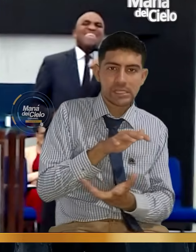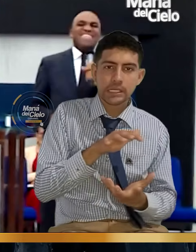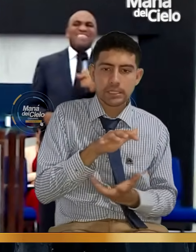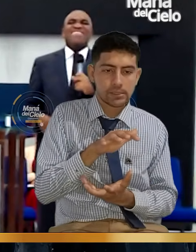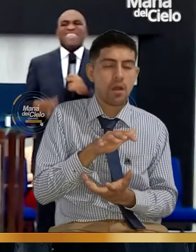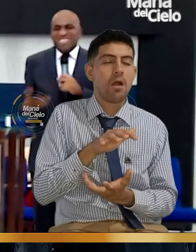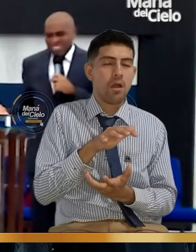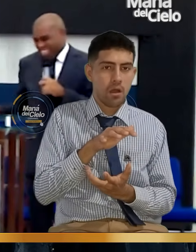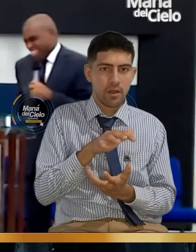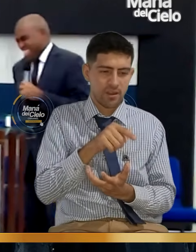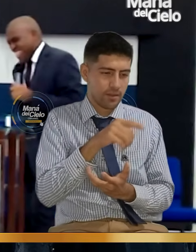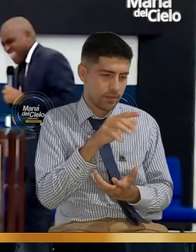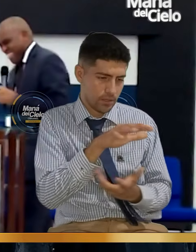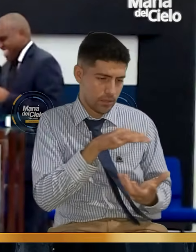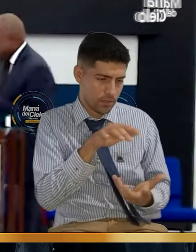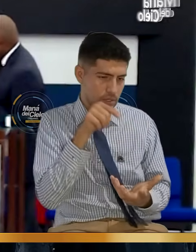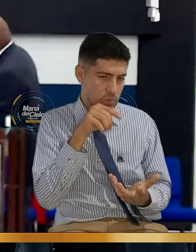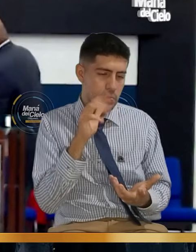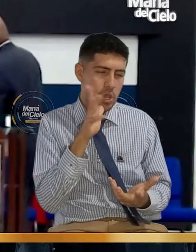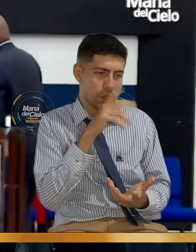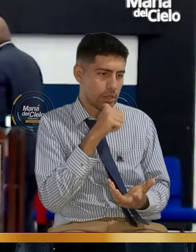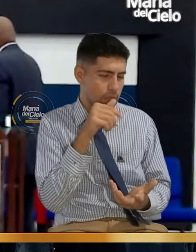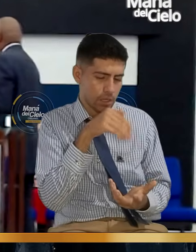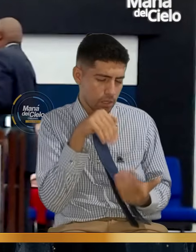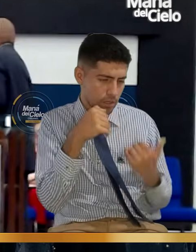El que entendió, entendió.